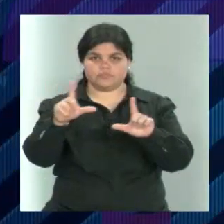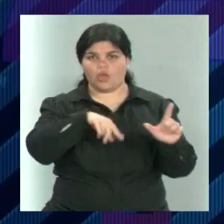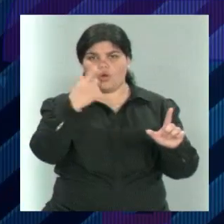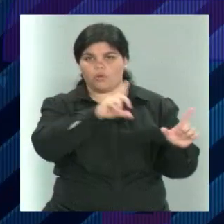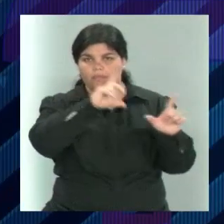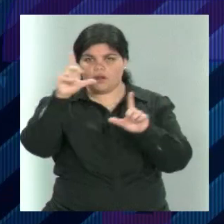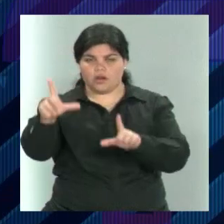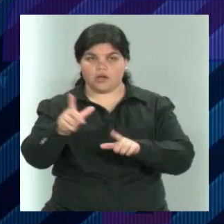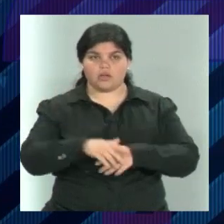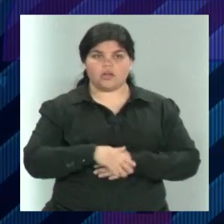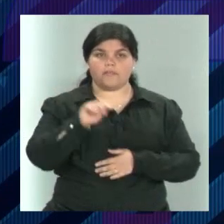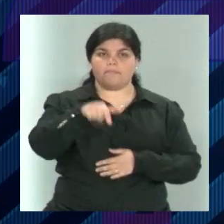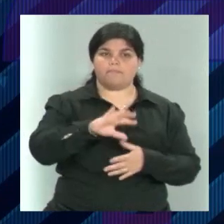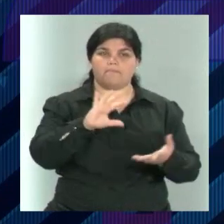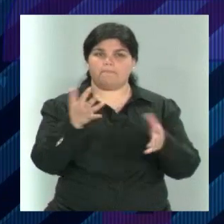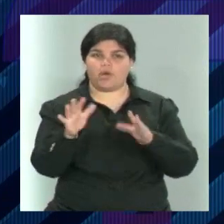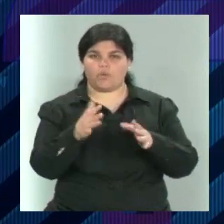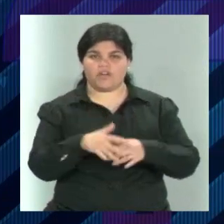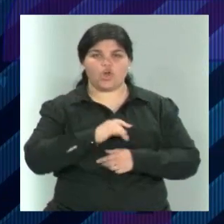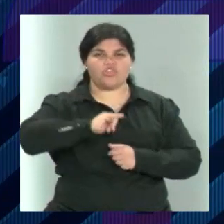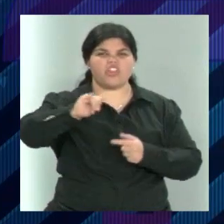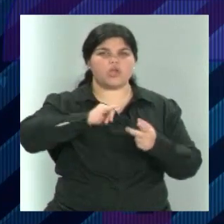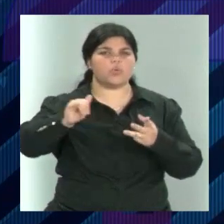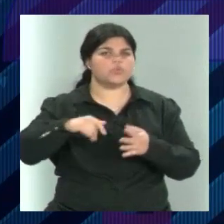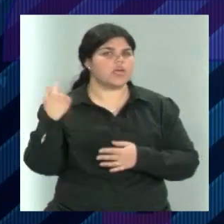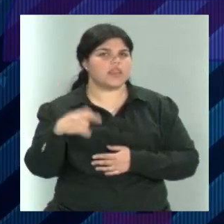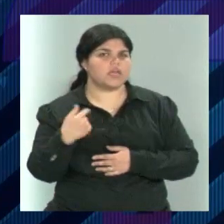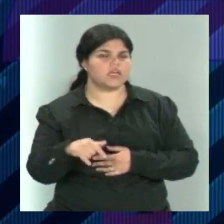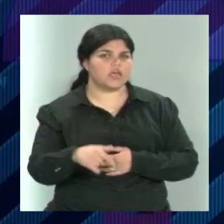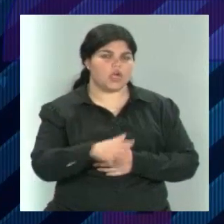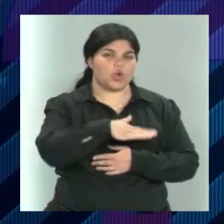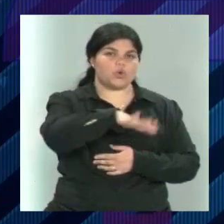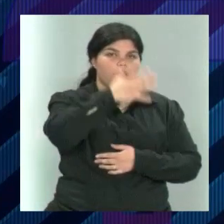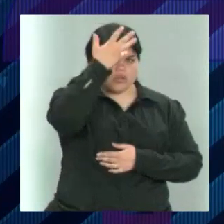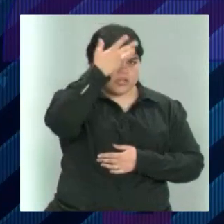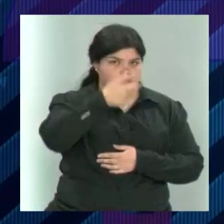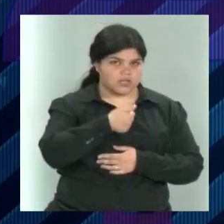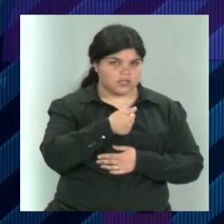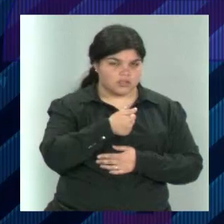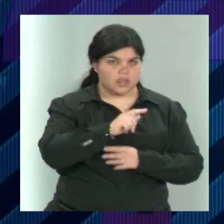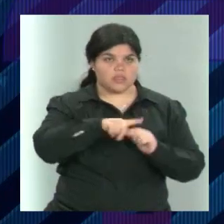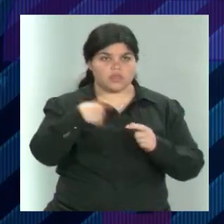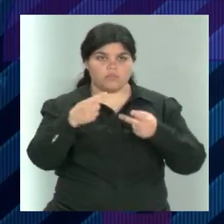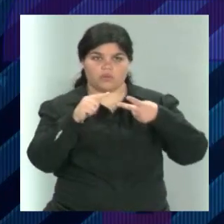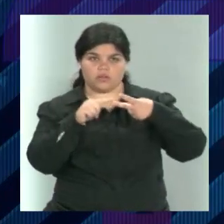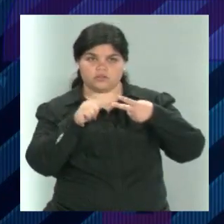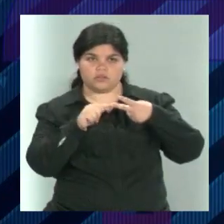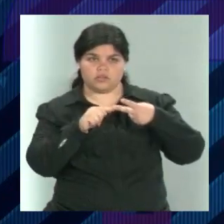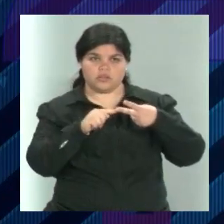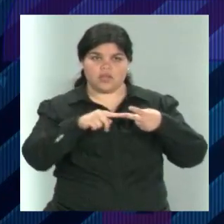ver acerca de que la mayor cantidad de denuncias se derivaron de la jurisdicción de San Martín. En segundo lugar, La Plata